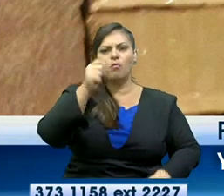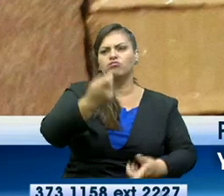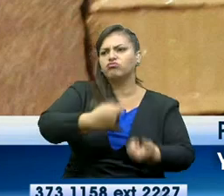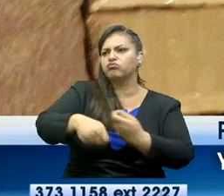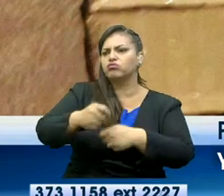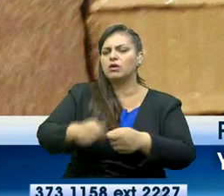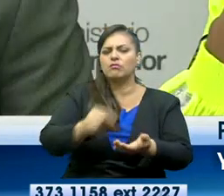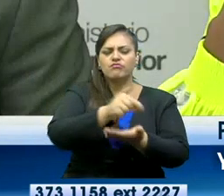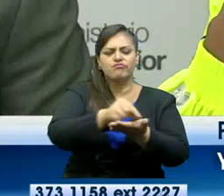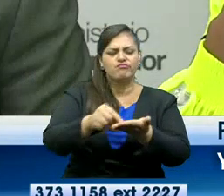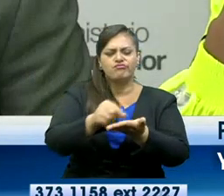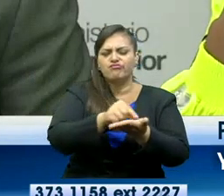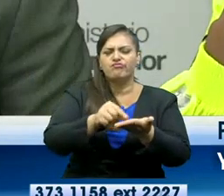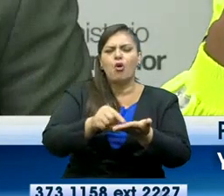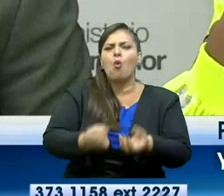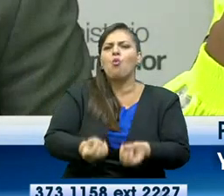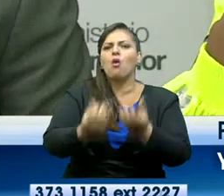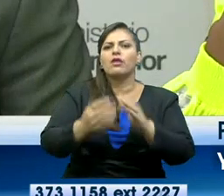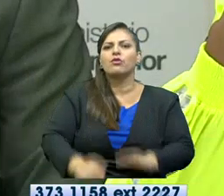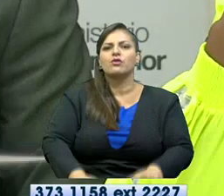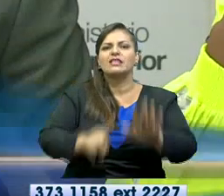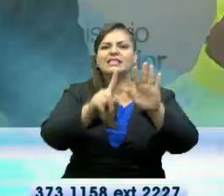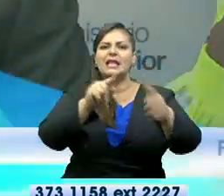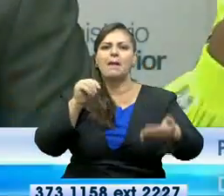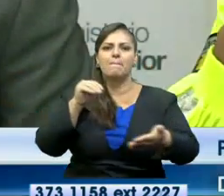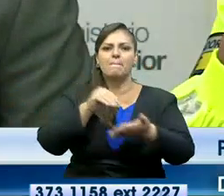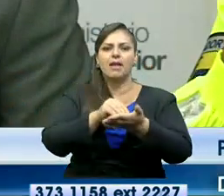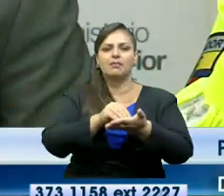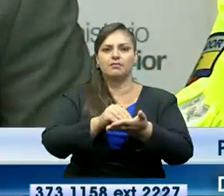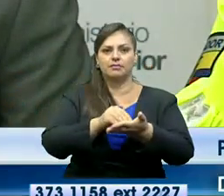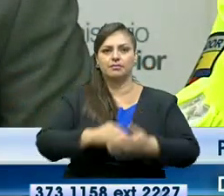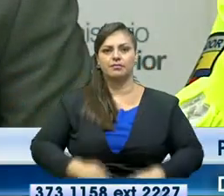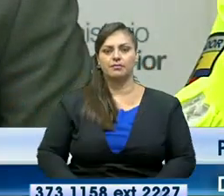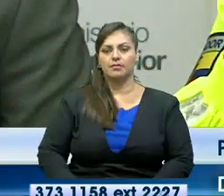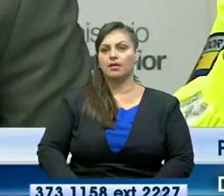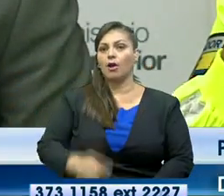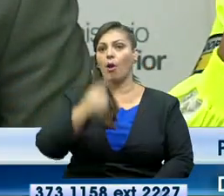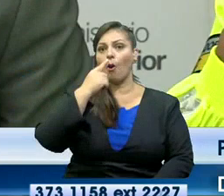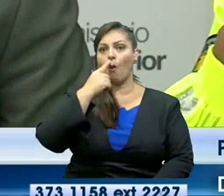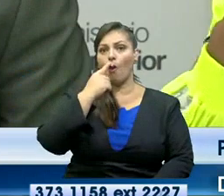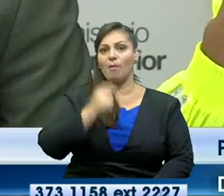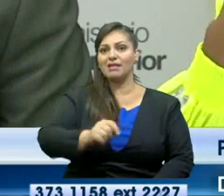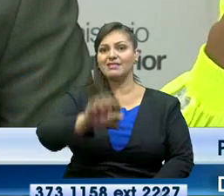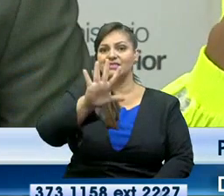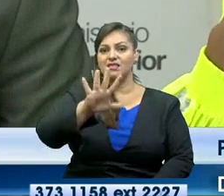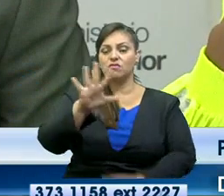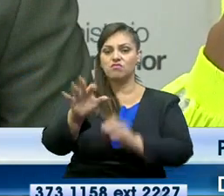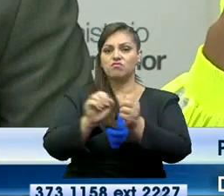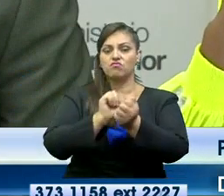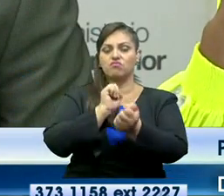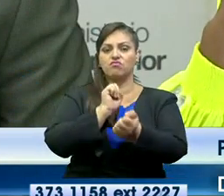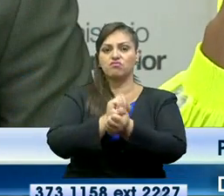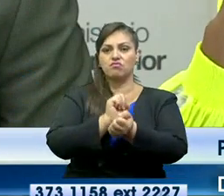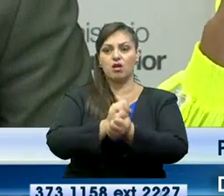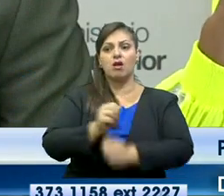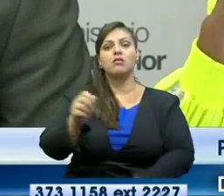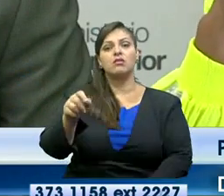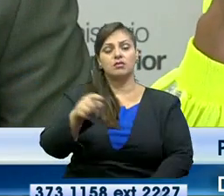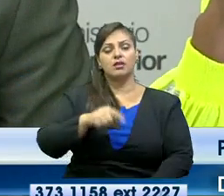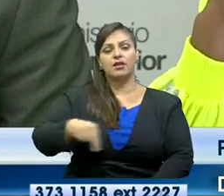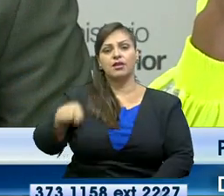Machala y Pasaje. Fueron neutralizados 5 miembros de una organización, 3 que transportaban el alcaloide a través